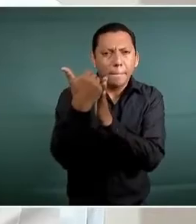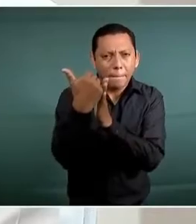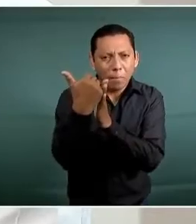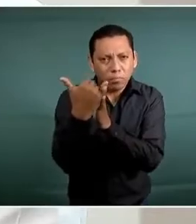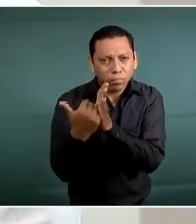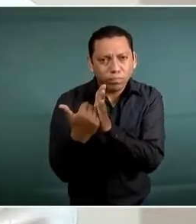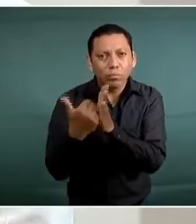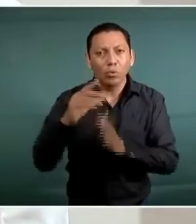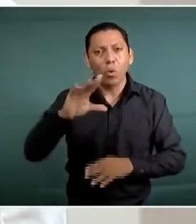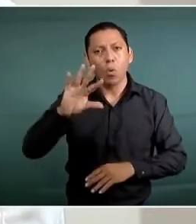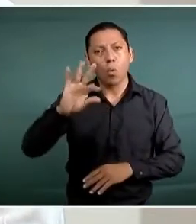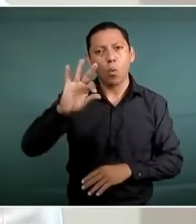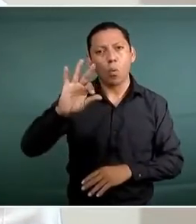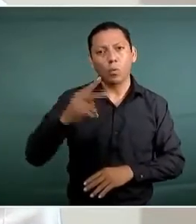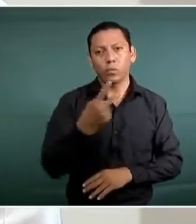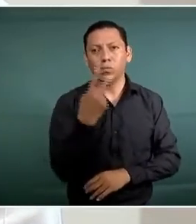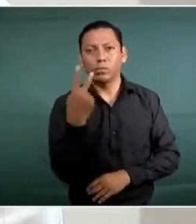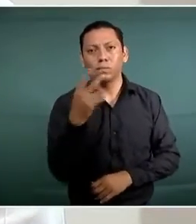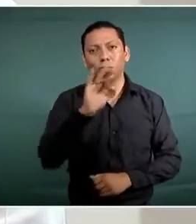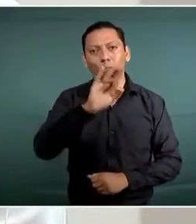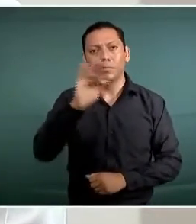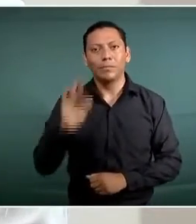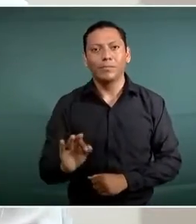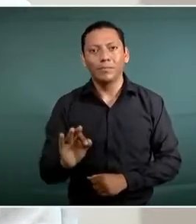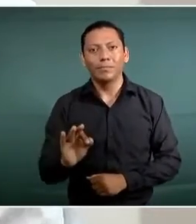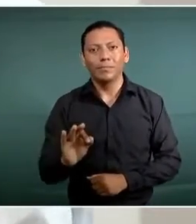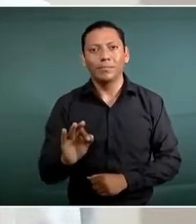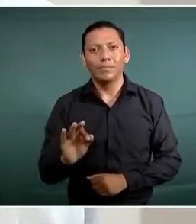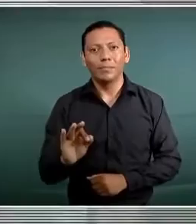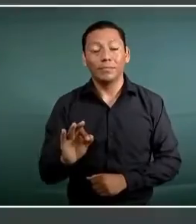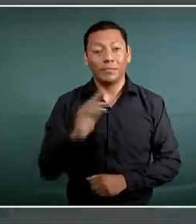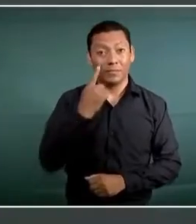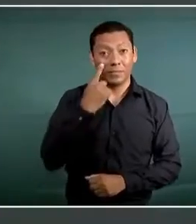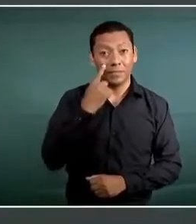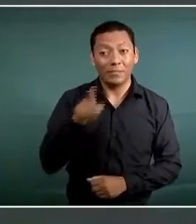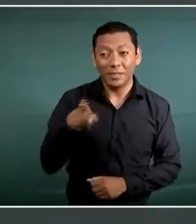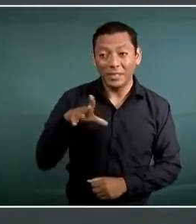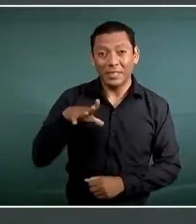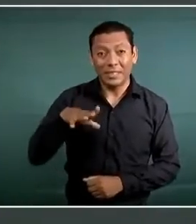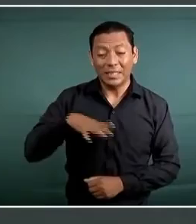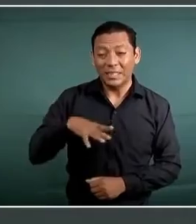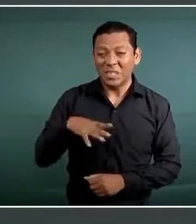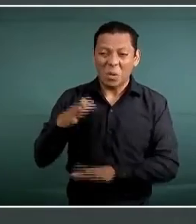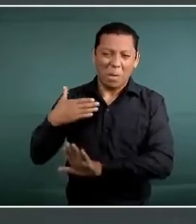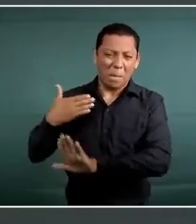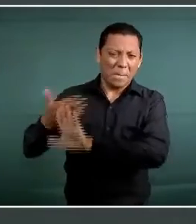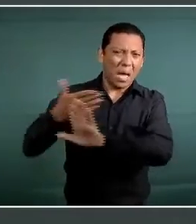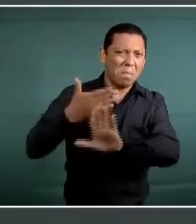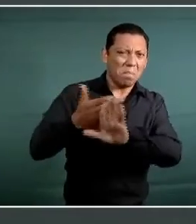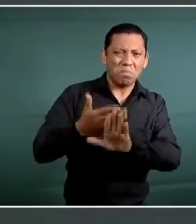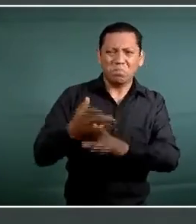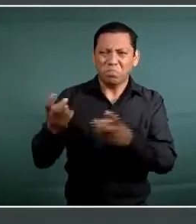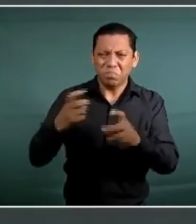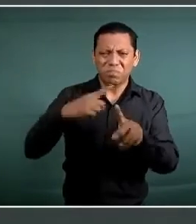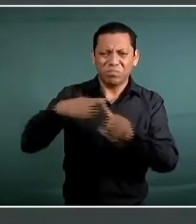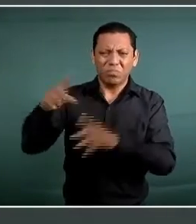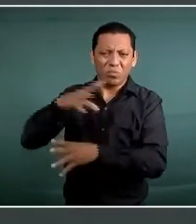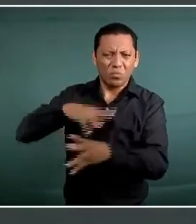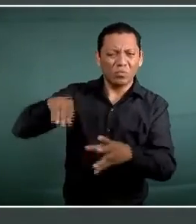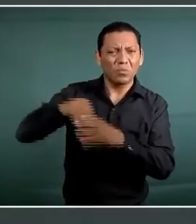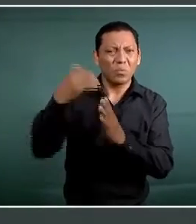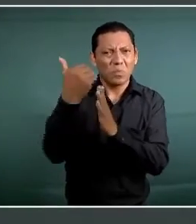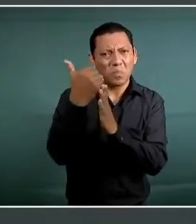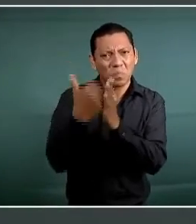en un 42 por ciento. Y en la incidencia general delictiva, en un 25